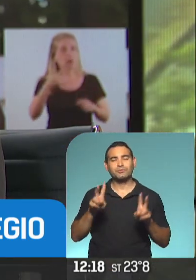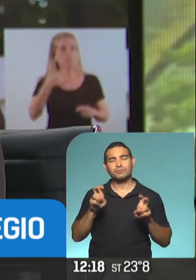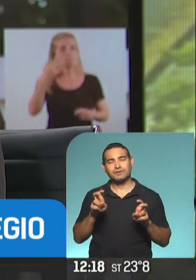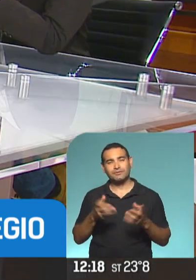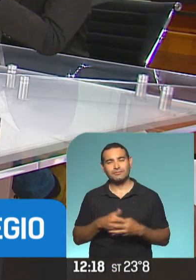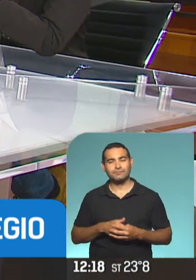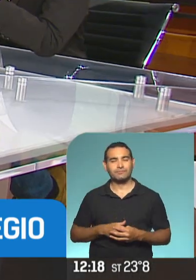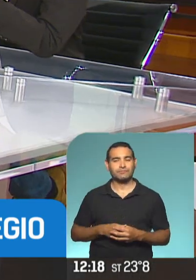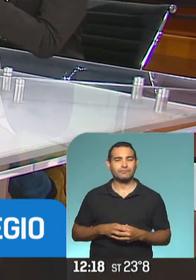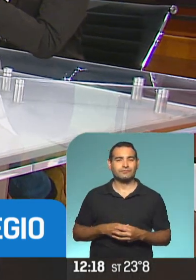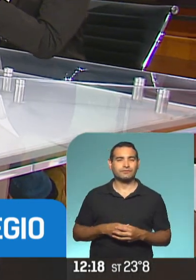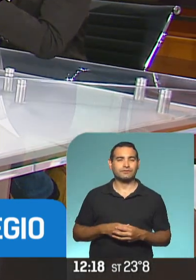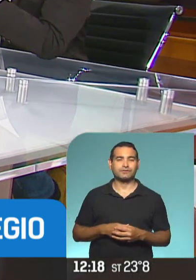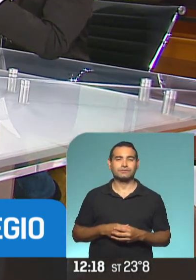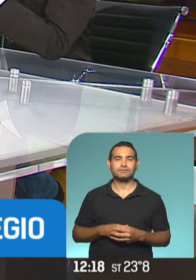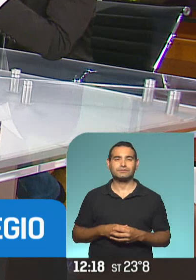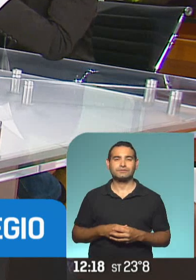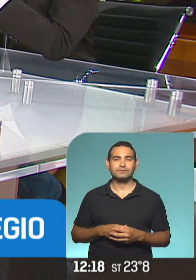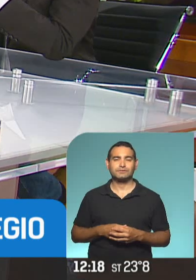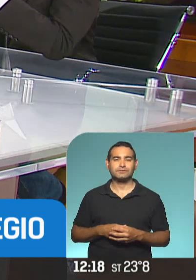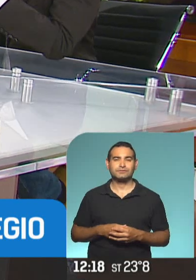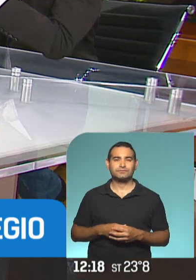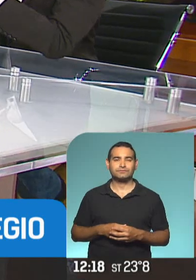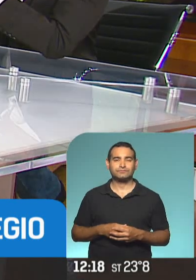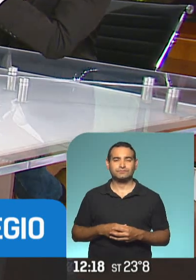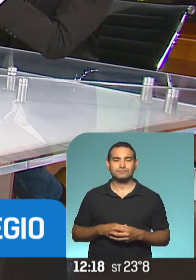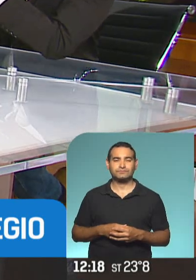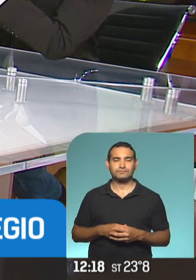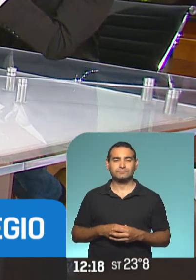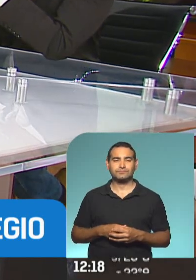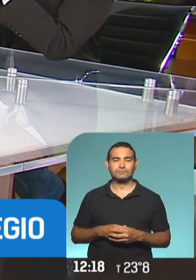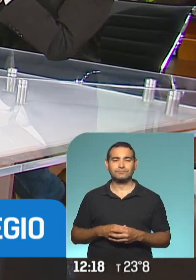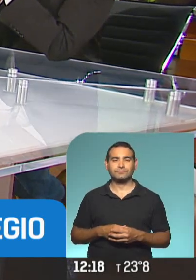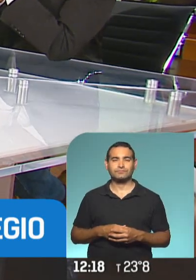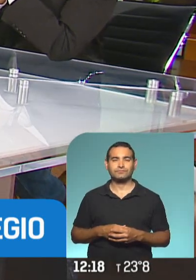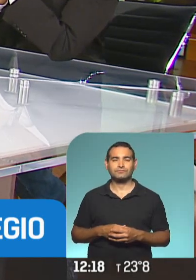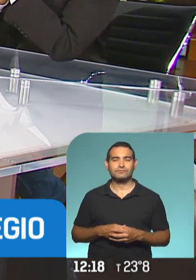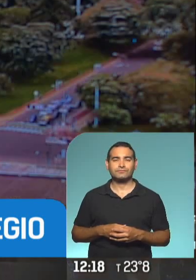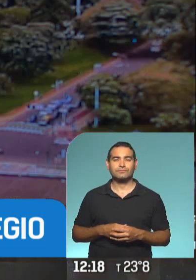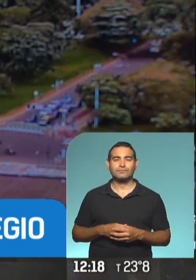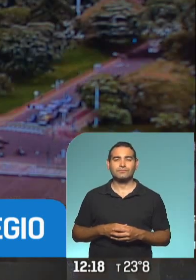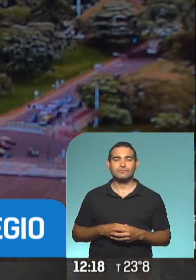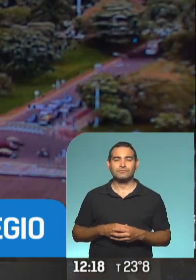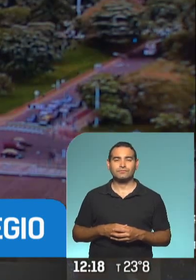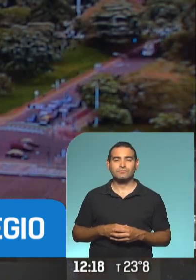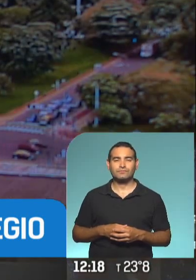seguramente... aire porque te mata si es de aire. Sí, no sé Pero- de qué era, pero no era vacuna. No, Pero era estaban vacía, era una jeringa vacía. también Bueno. en el medio